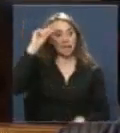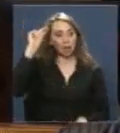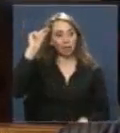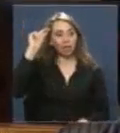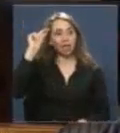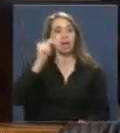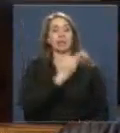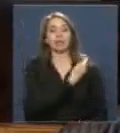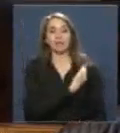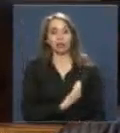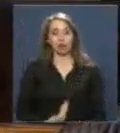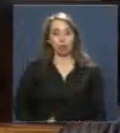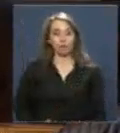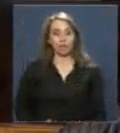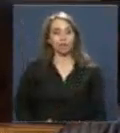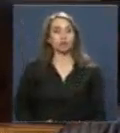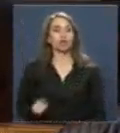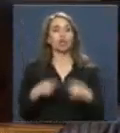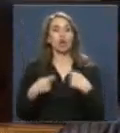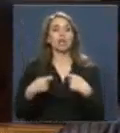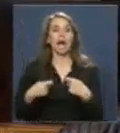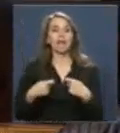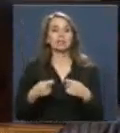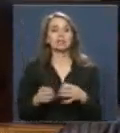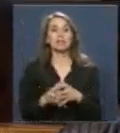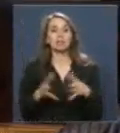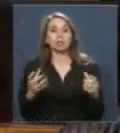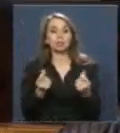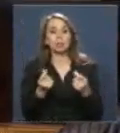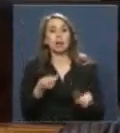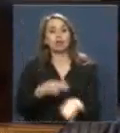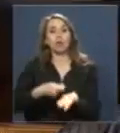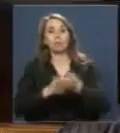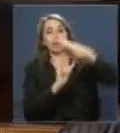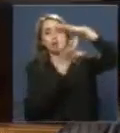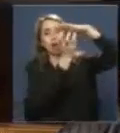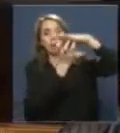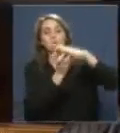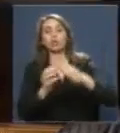el gobierno no gaste tanta plata en ampolletas, en